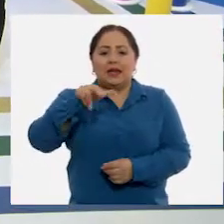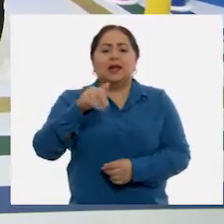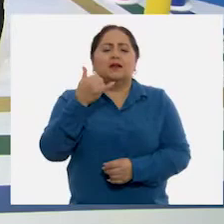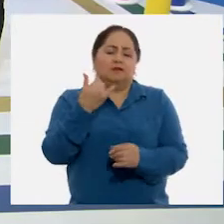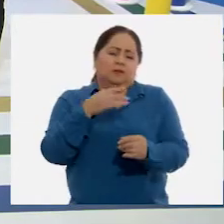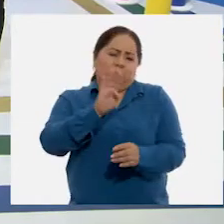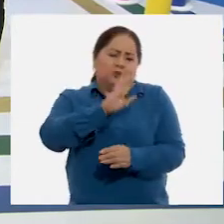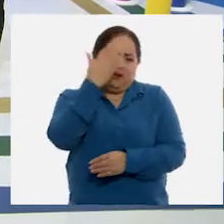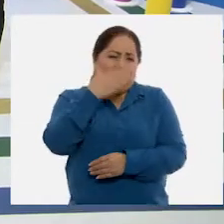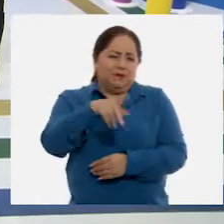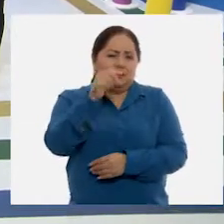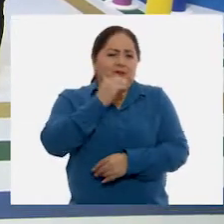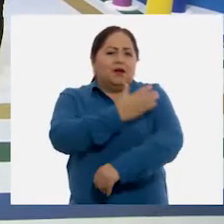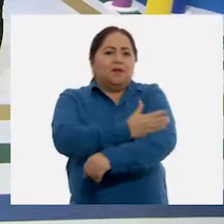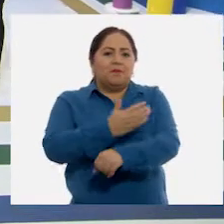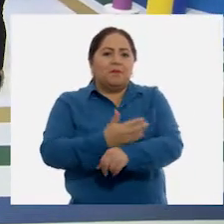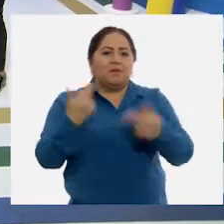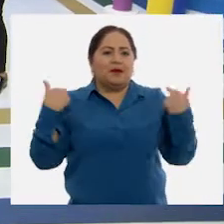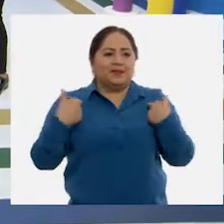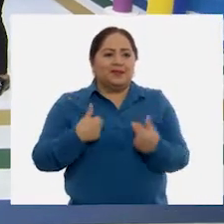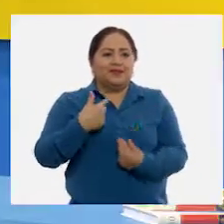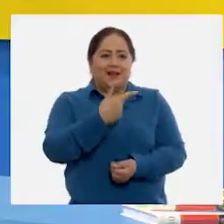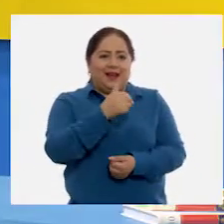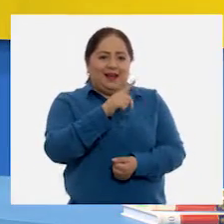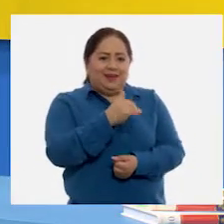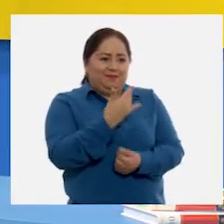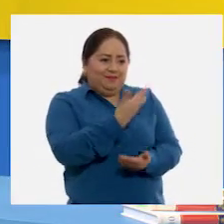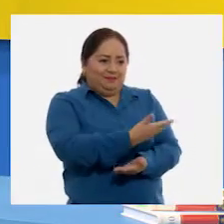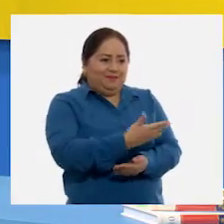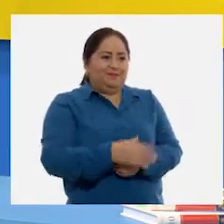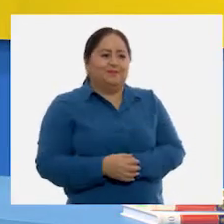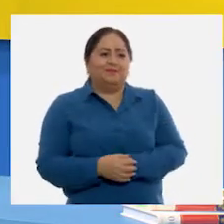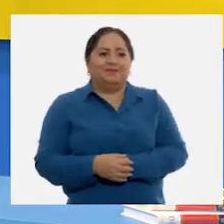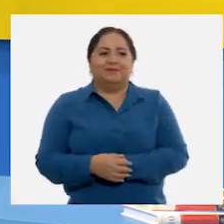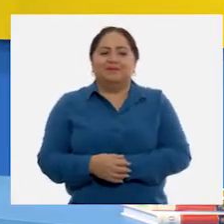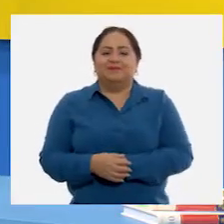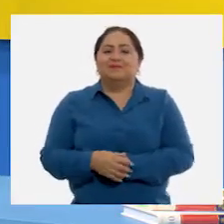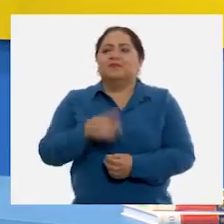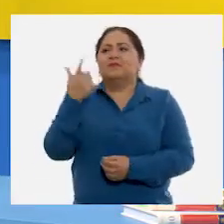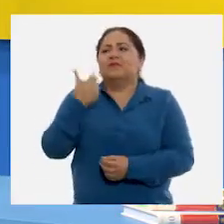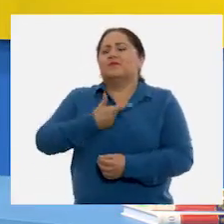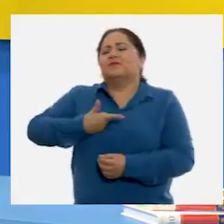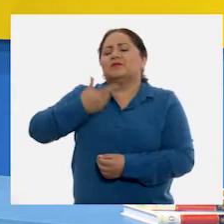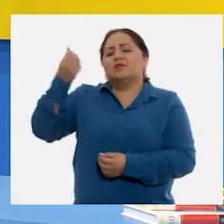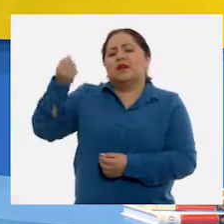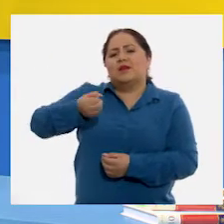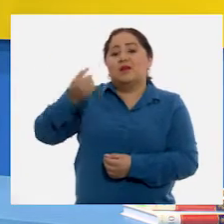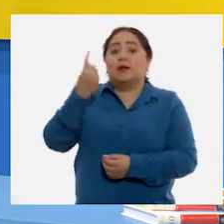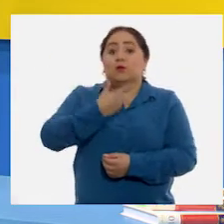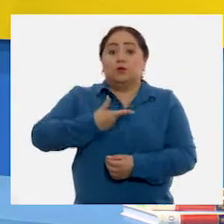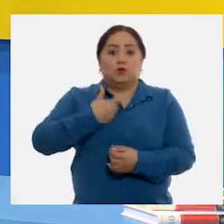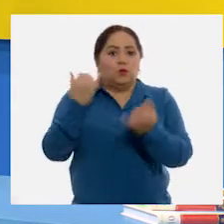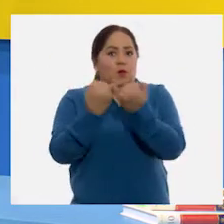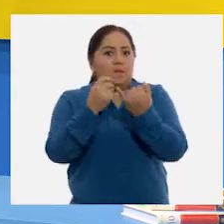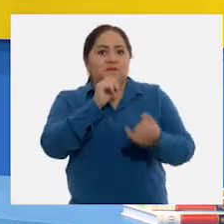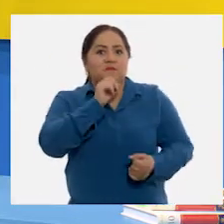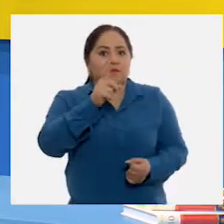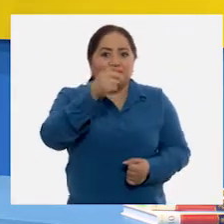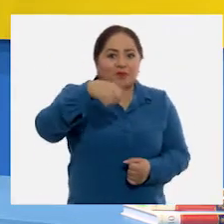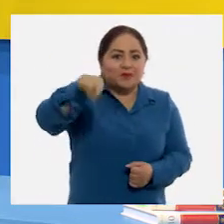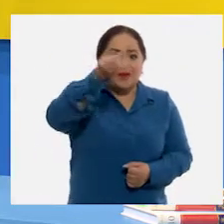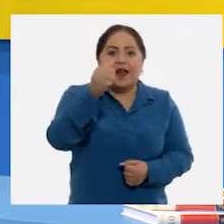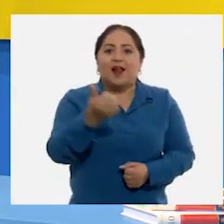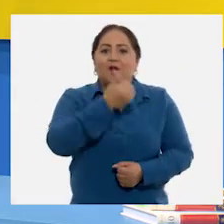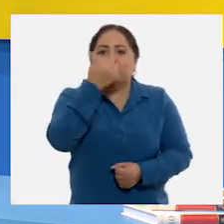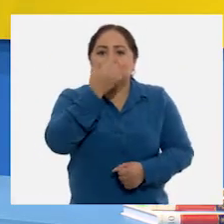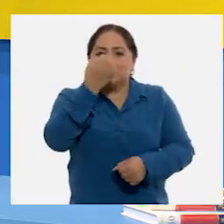como siempre nos acompaña la maestra Gaby Rivas. Bienvenida, Gaby. Hola María, qué gusto saludarte y qué gusto también saludar a nuestros alumnos